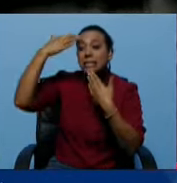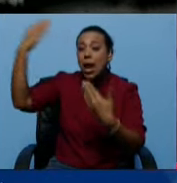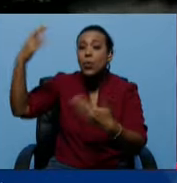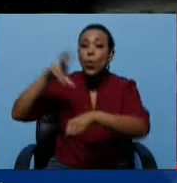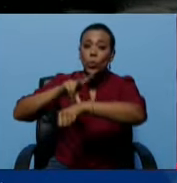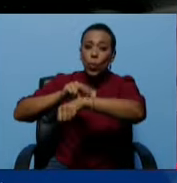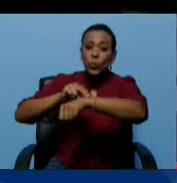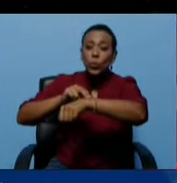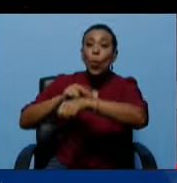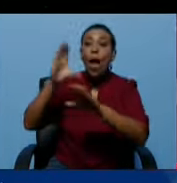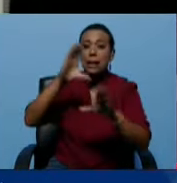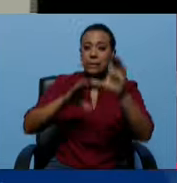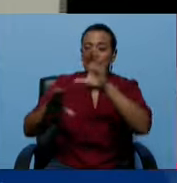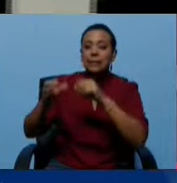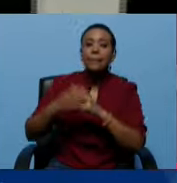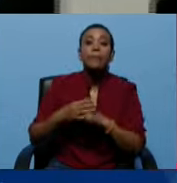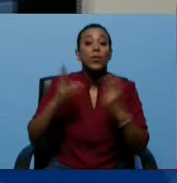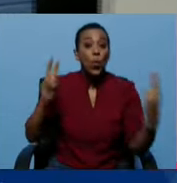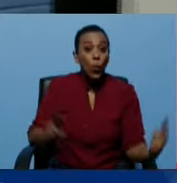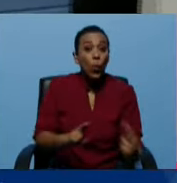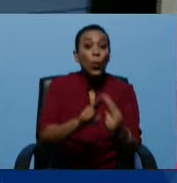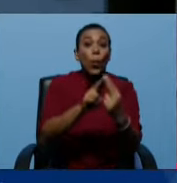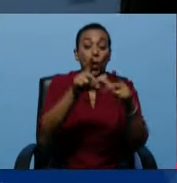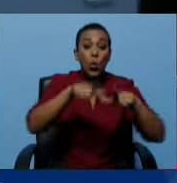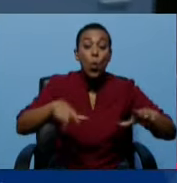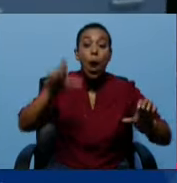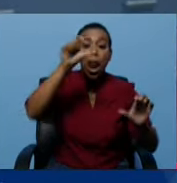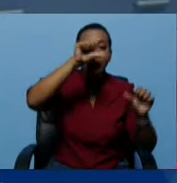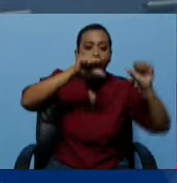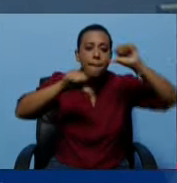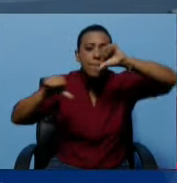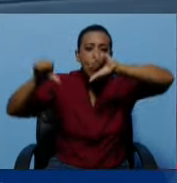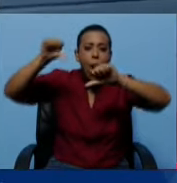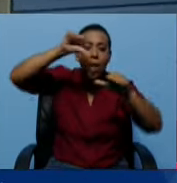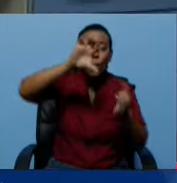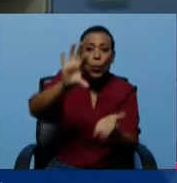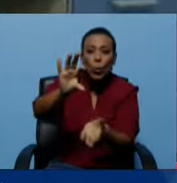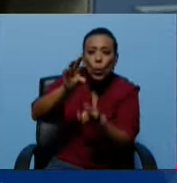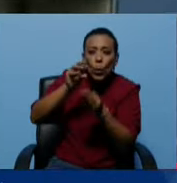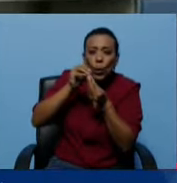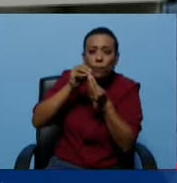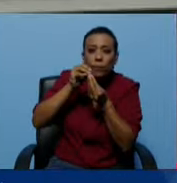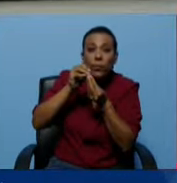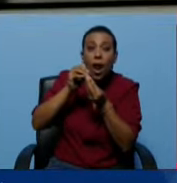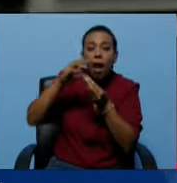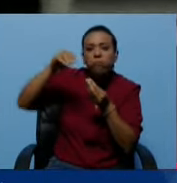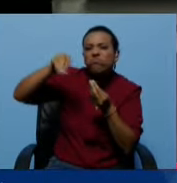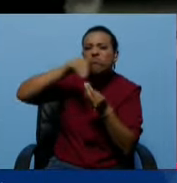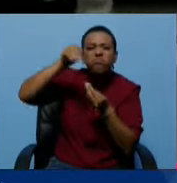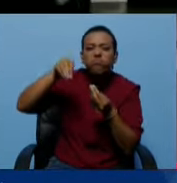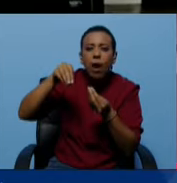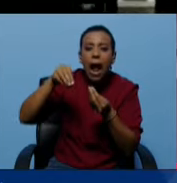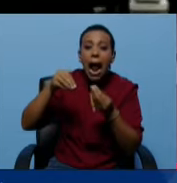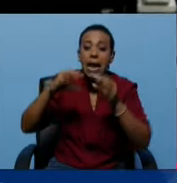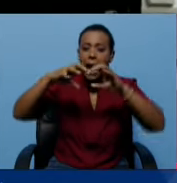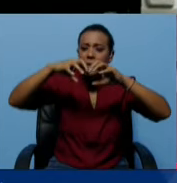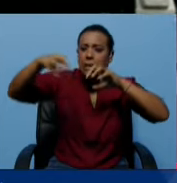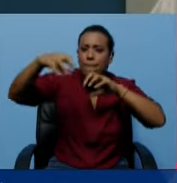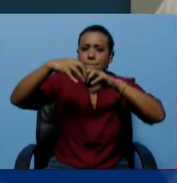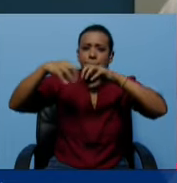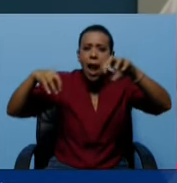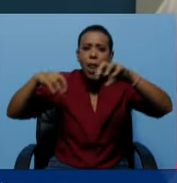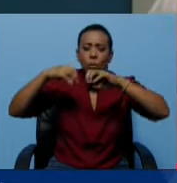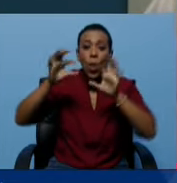doctora Gabriela Jiménez. Nos encontramos aquí en el laboratorio de extracción. En este laboratorio se hace la separación de